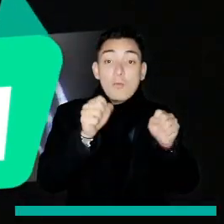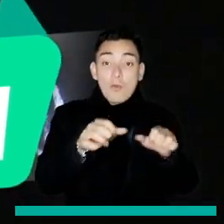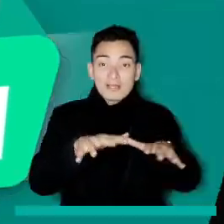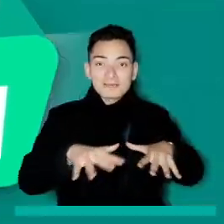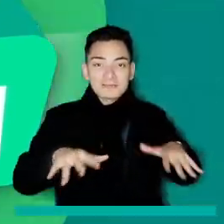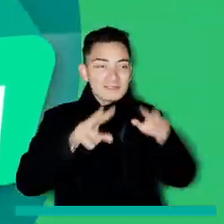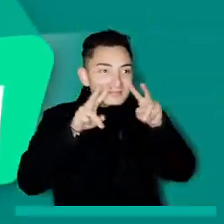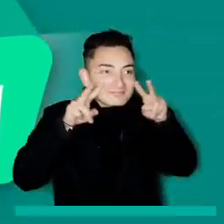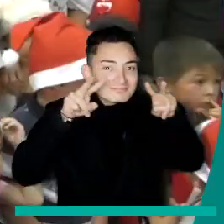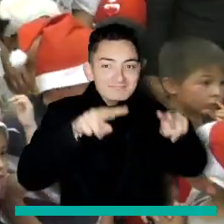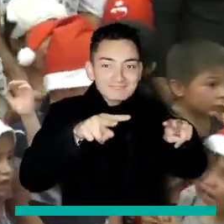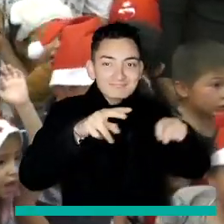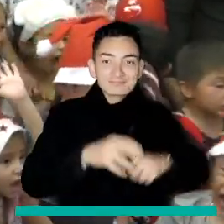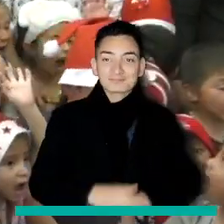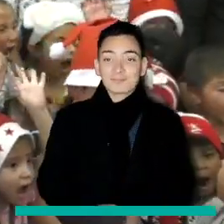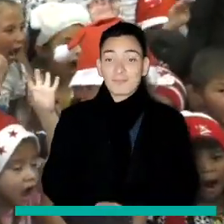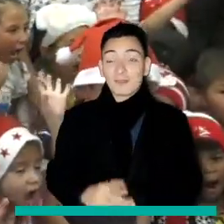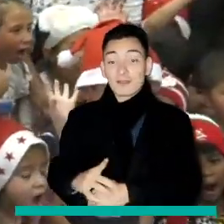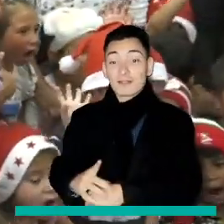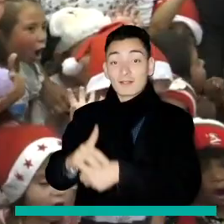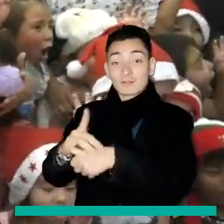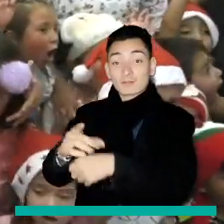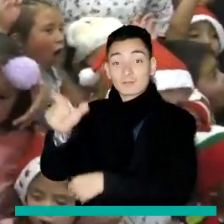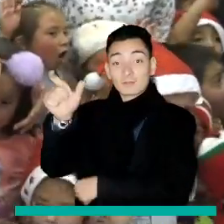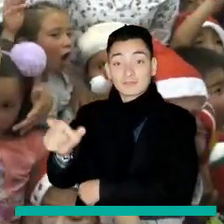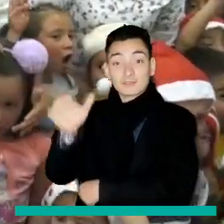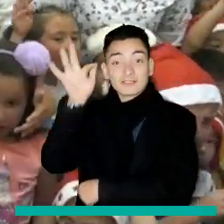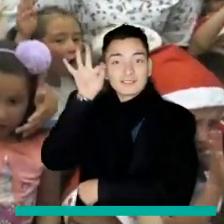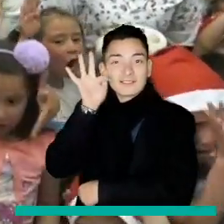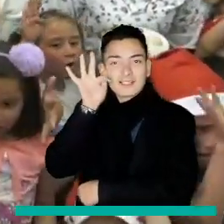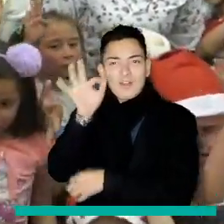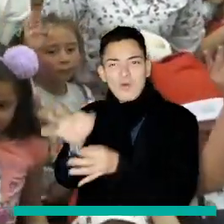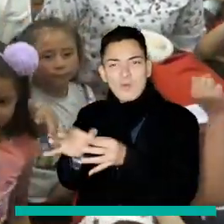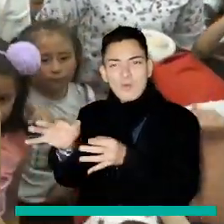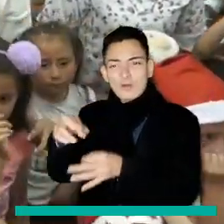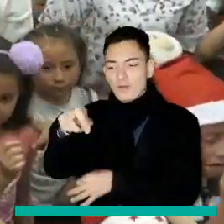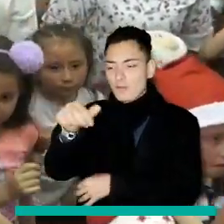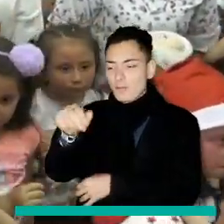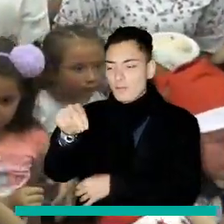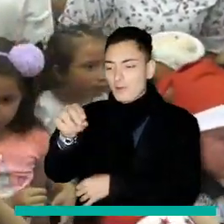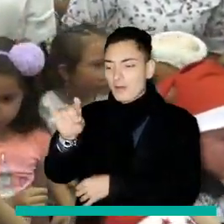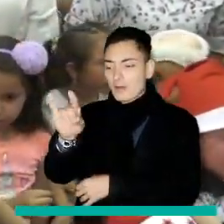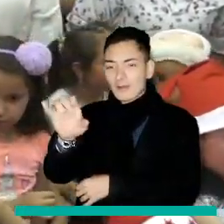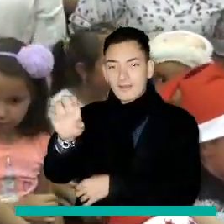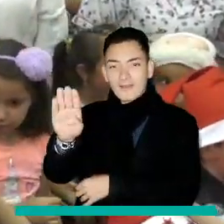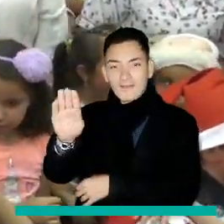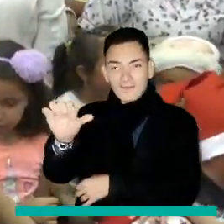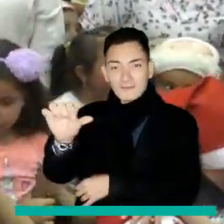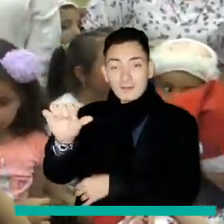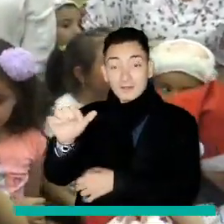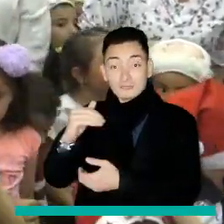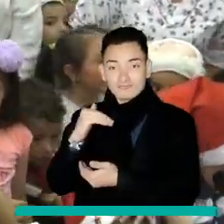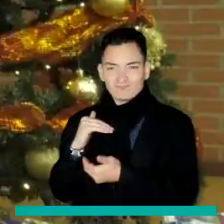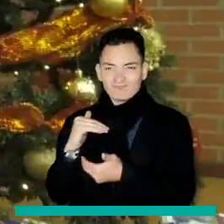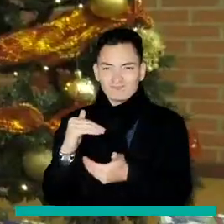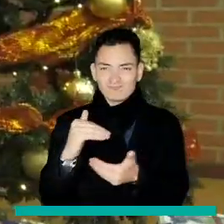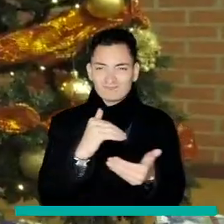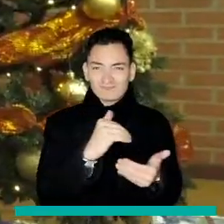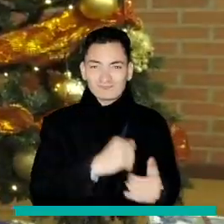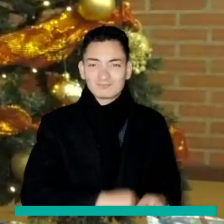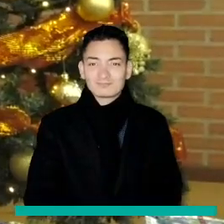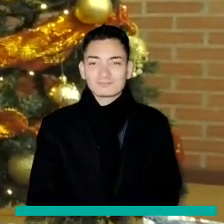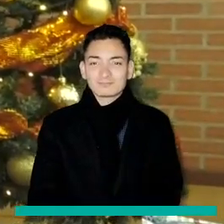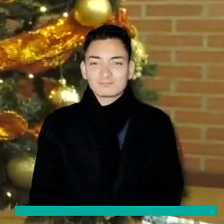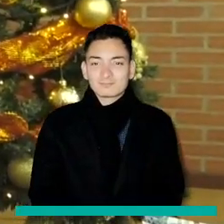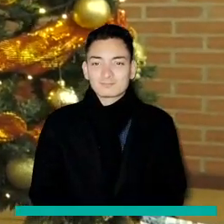pueda gozarse también la luz. La gestora social del departamento, Tatiana Ríos, en Panqueva, llegó con un regalo de esperanza. Nos